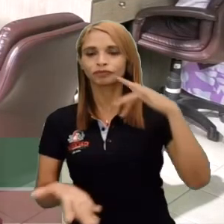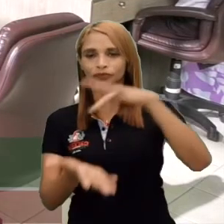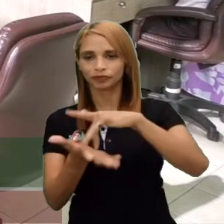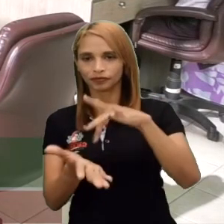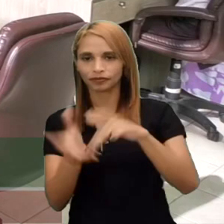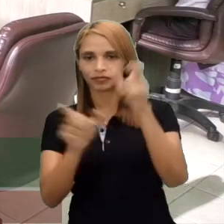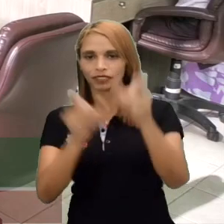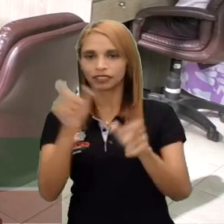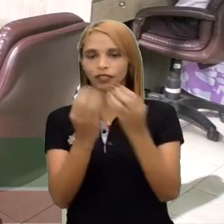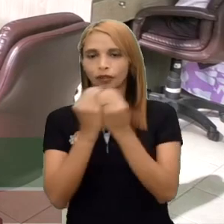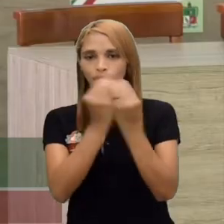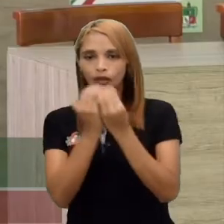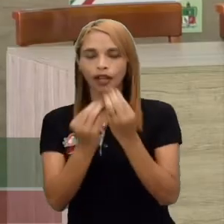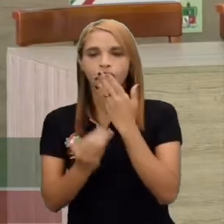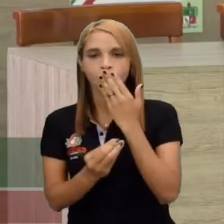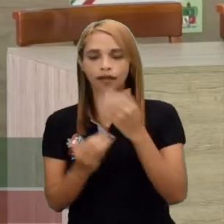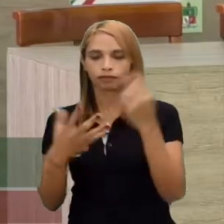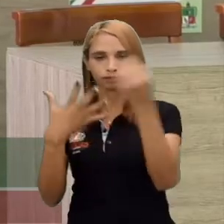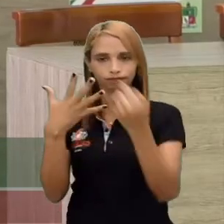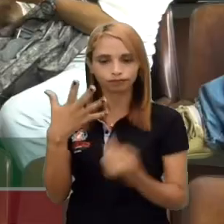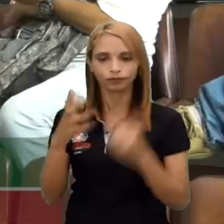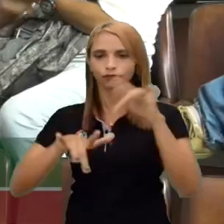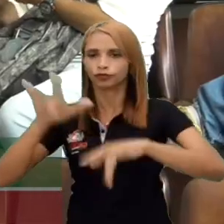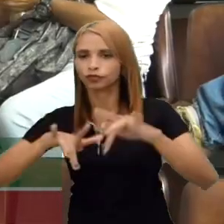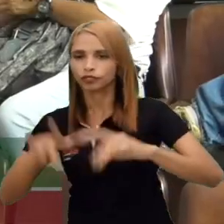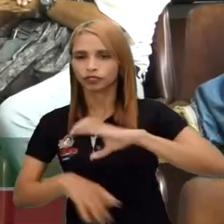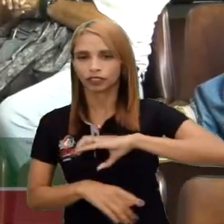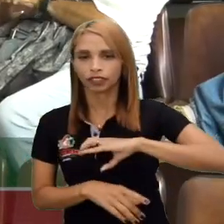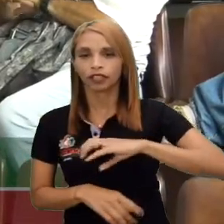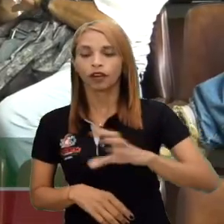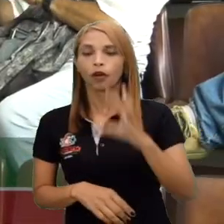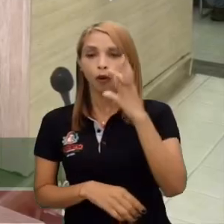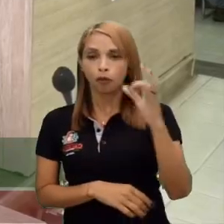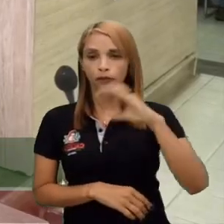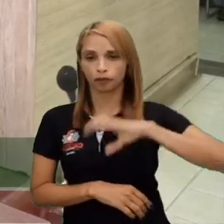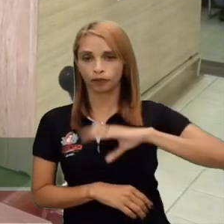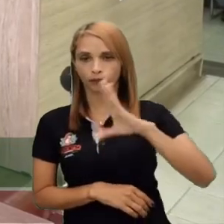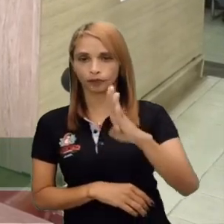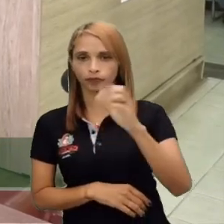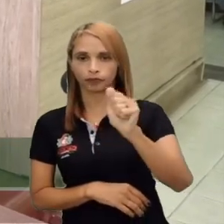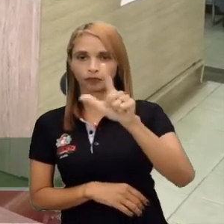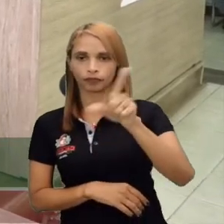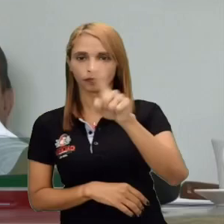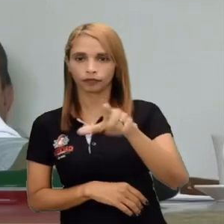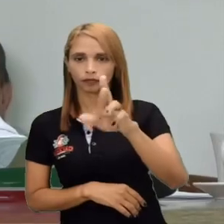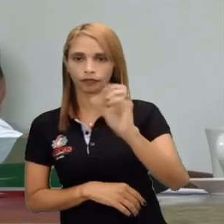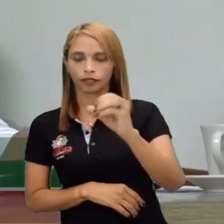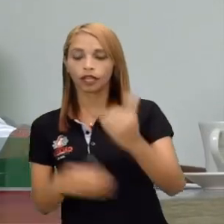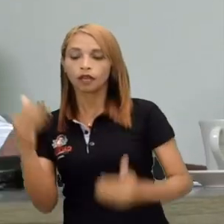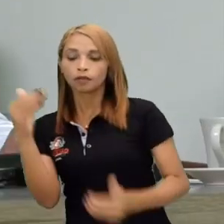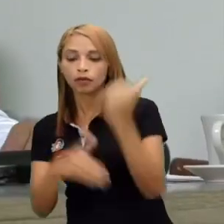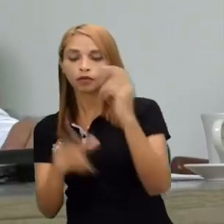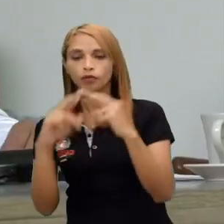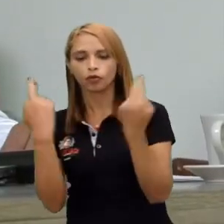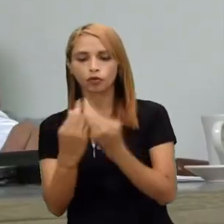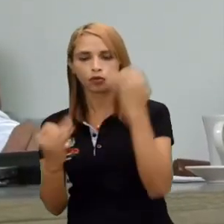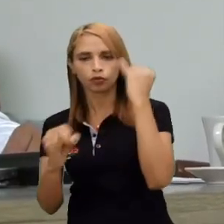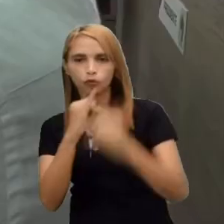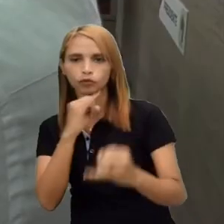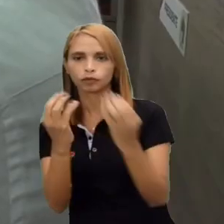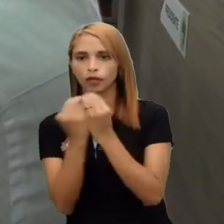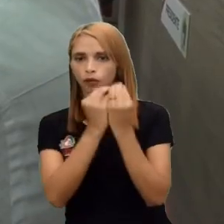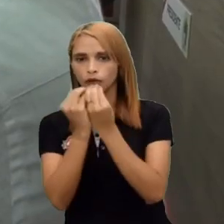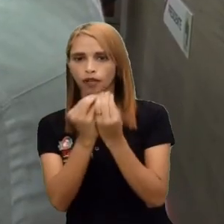Con la asistencia de los concejales de la ciudad y varios secretarios de despacho, el alcalde Luis Alberto Balcero Contreras dio inicio a las últimas